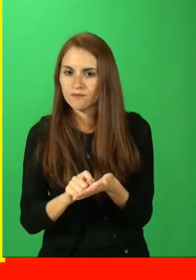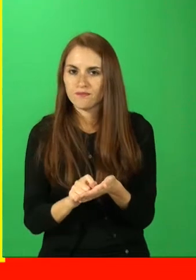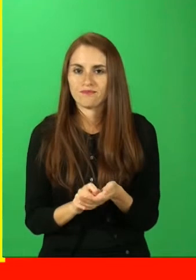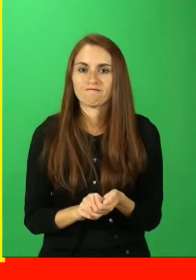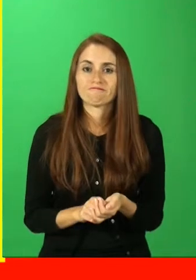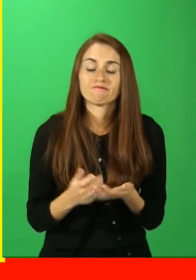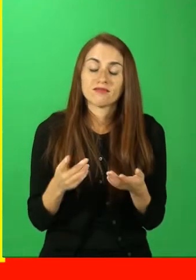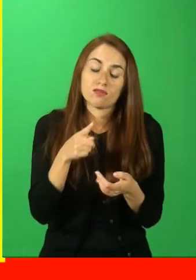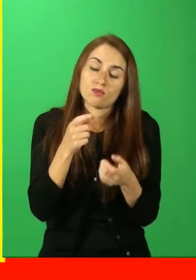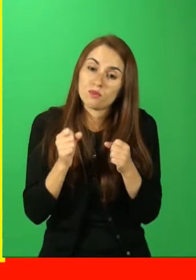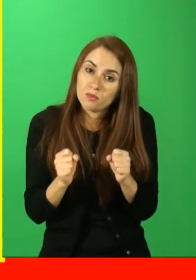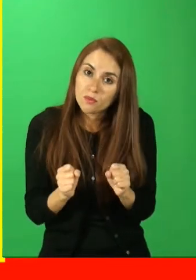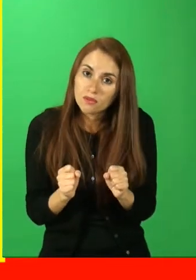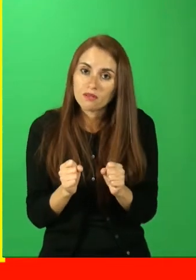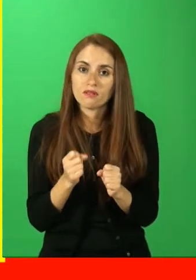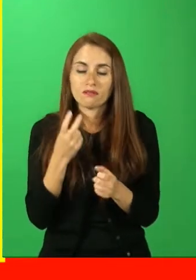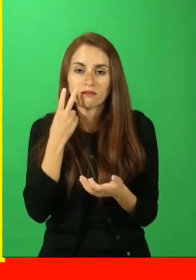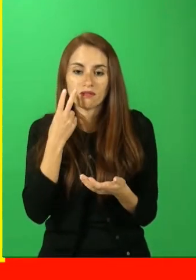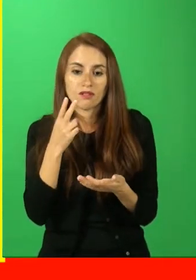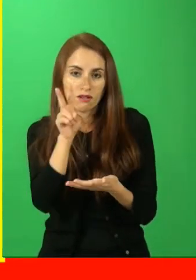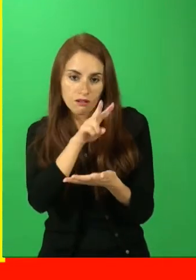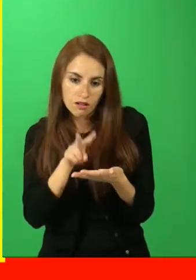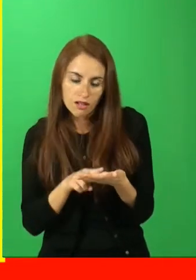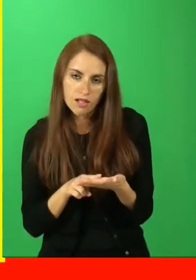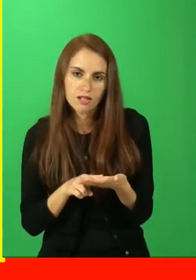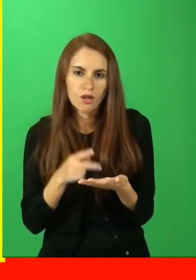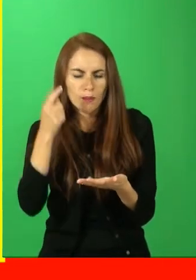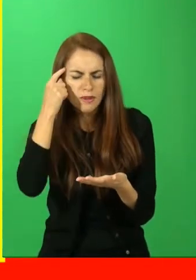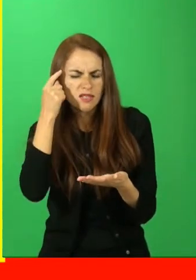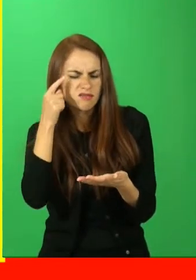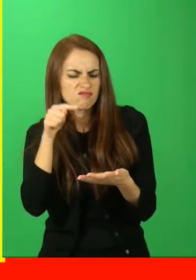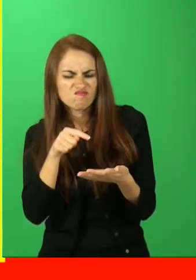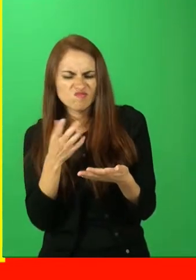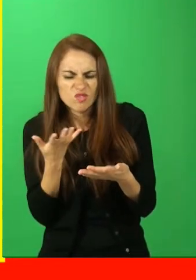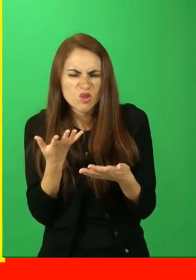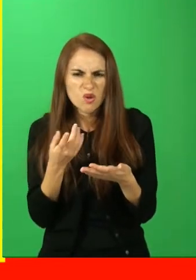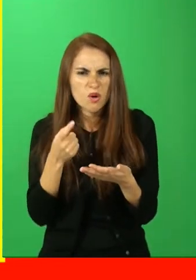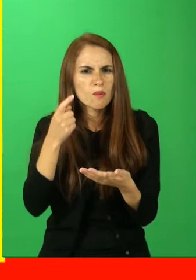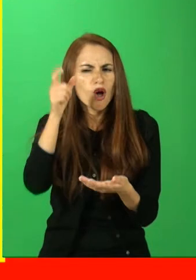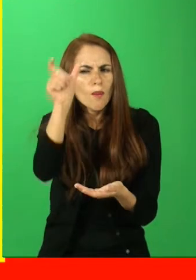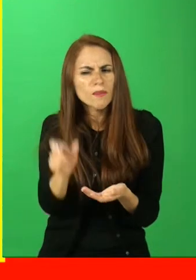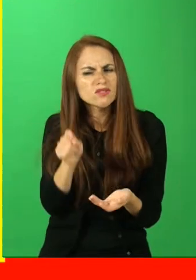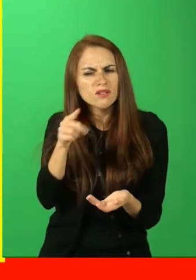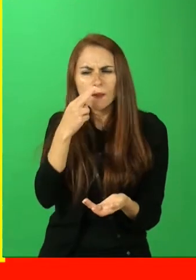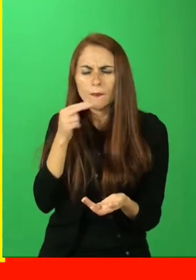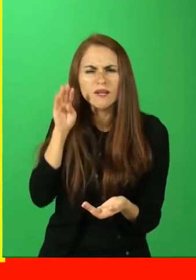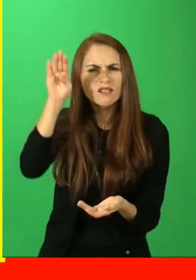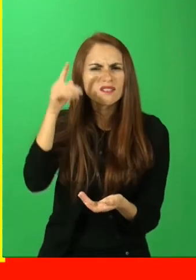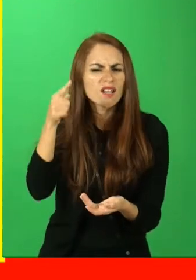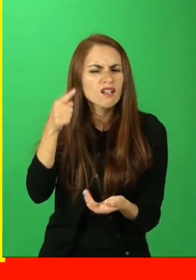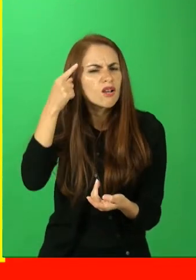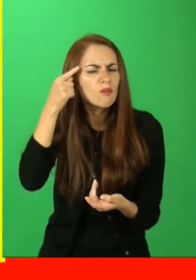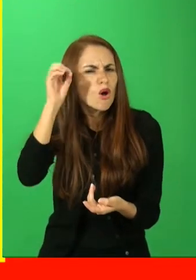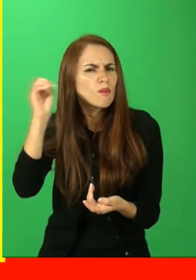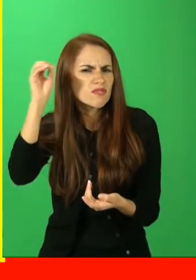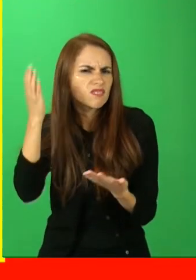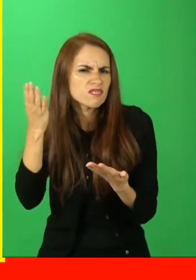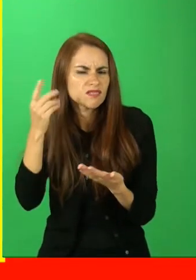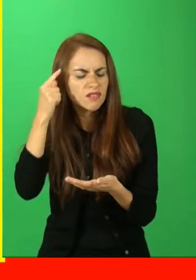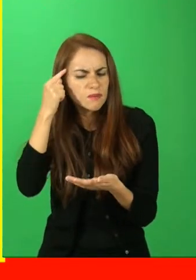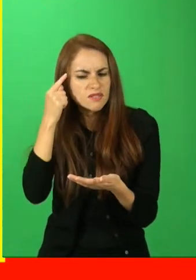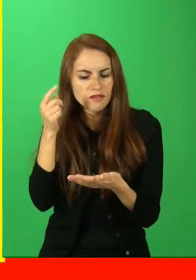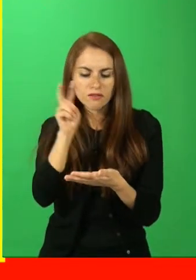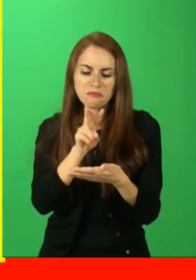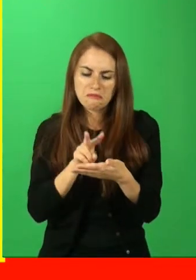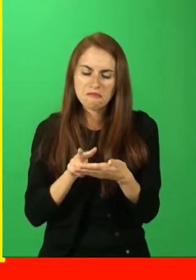increíble. Si puedes en su momento, léalo críticamente. Ahí vamos a ver las bases de uno de los gobiernos más nefastos que